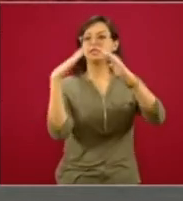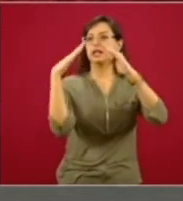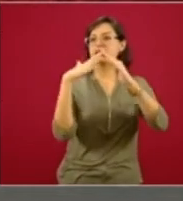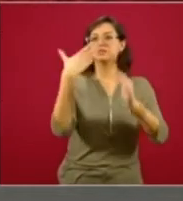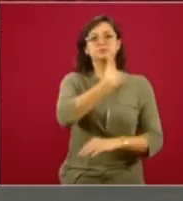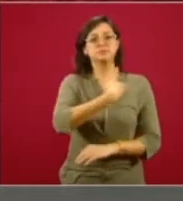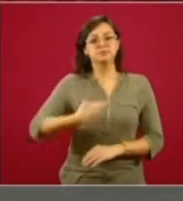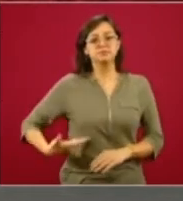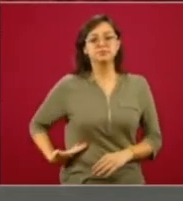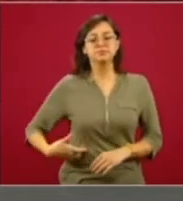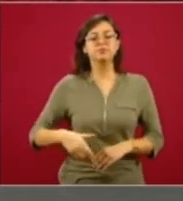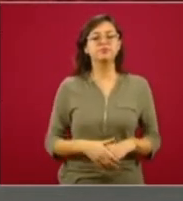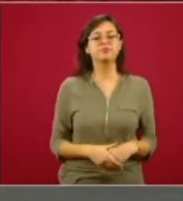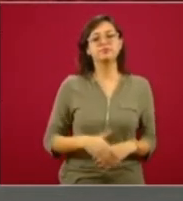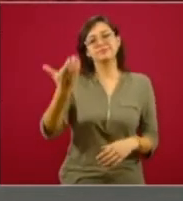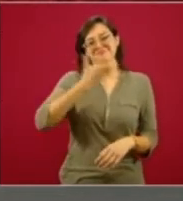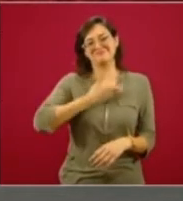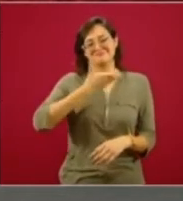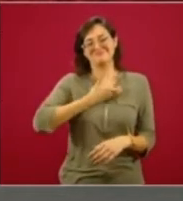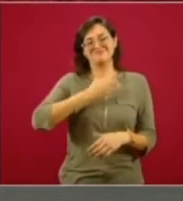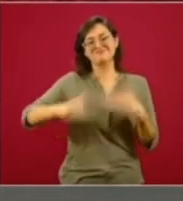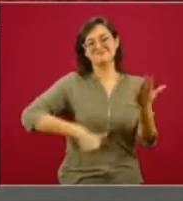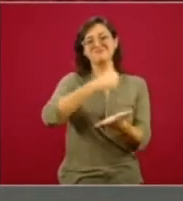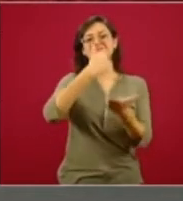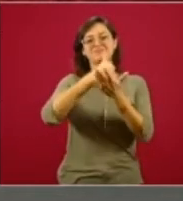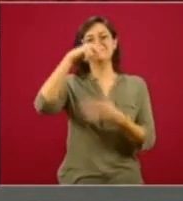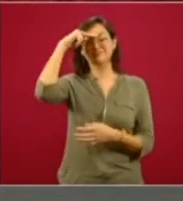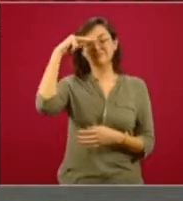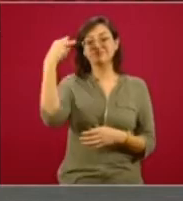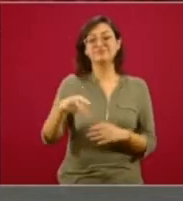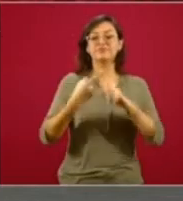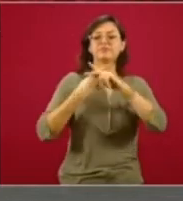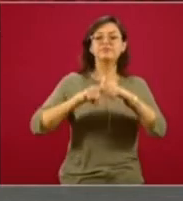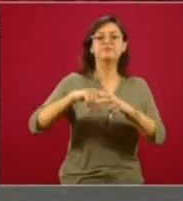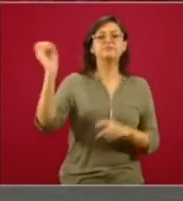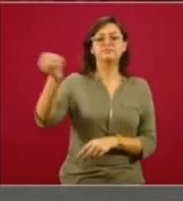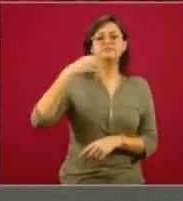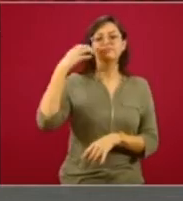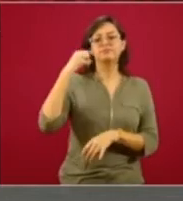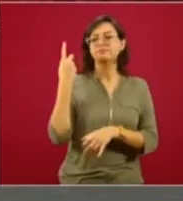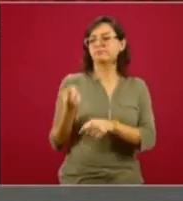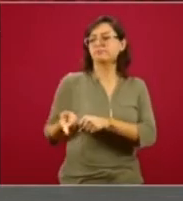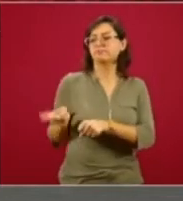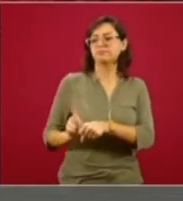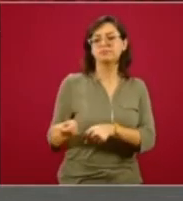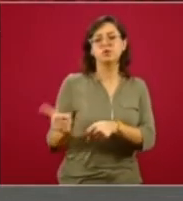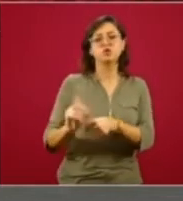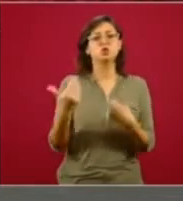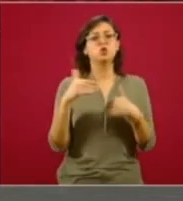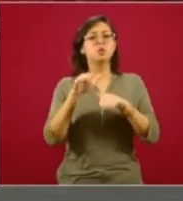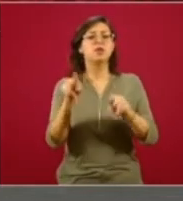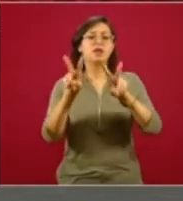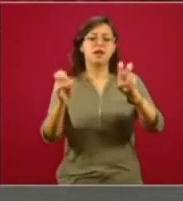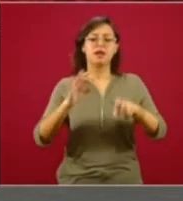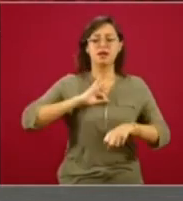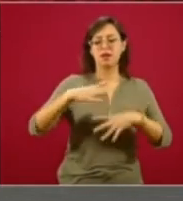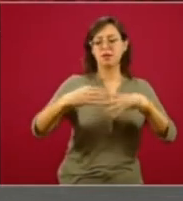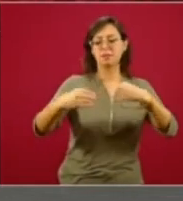Nacional de México, en la Ciudad de México. Vamos a iniciar la conferencia de prensa diaria sobre la situación